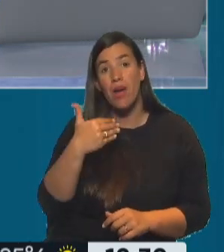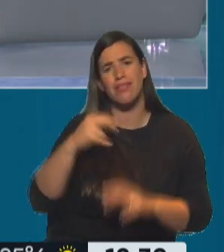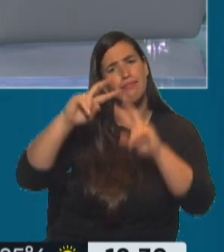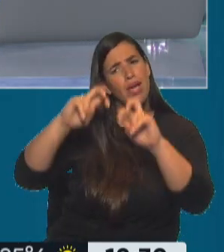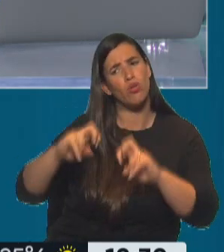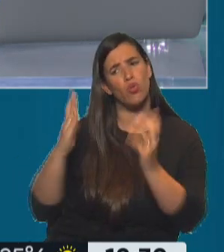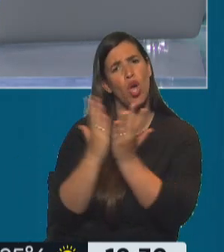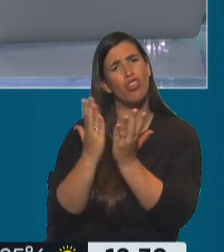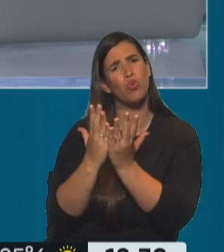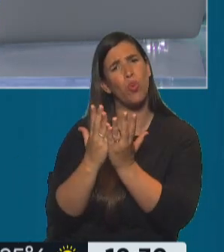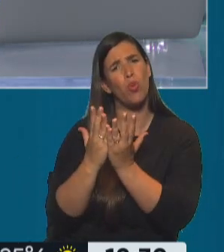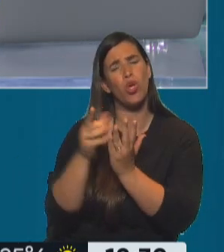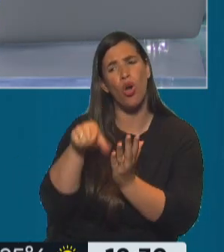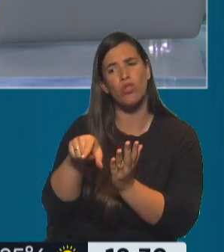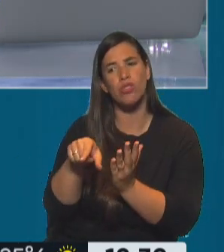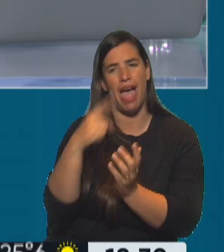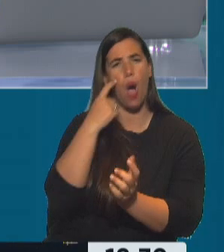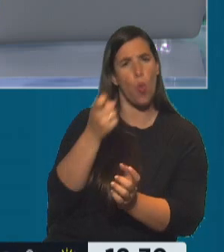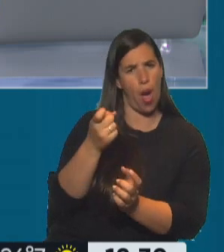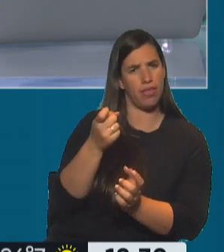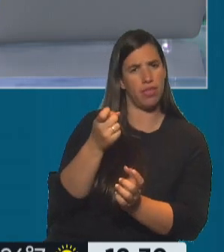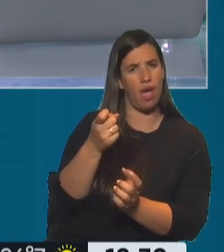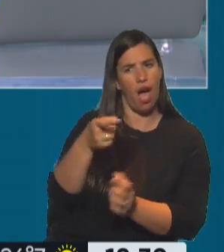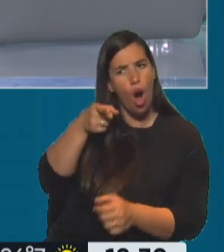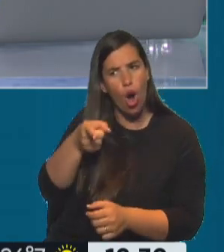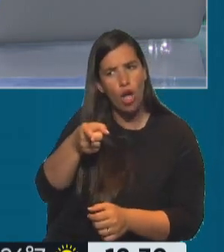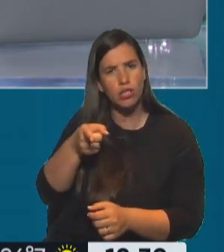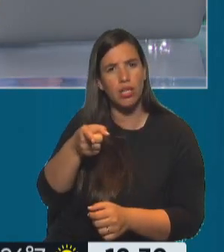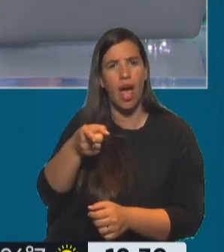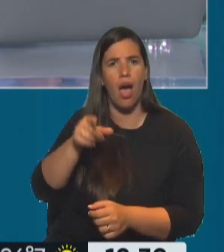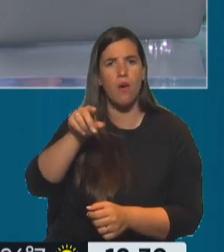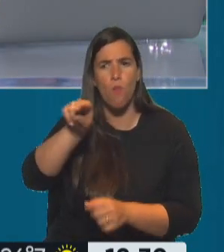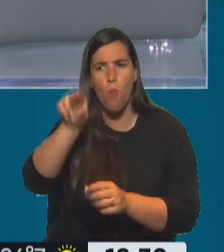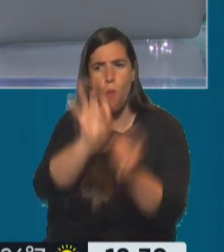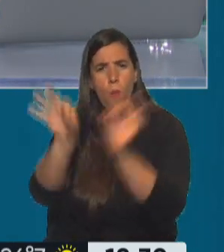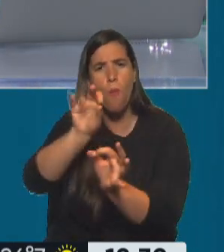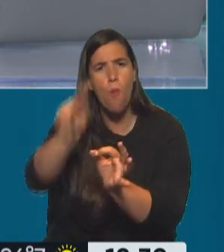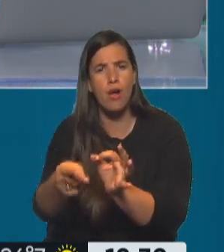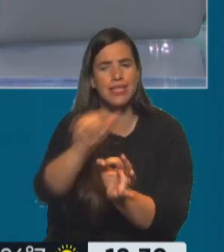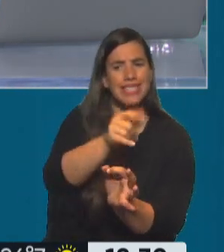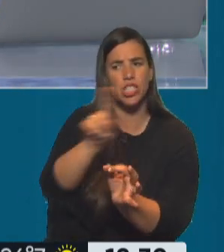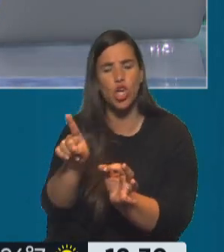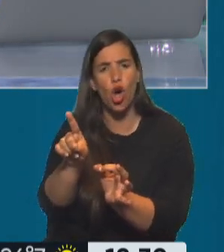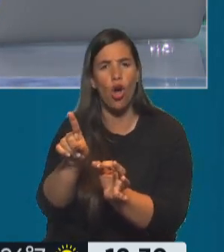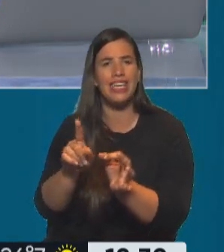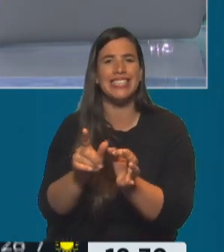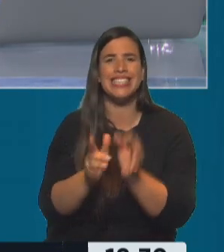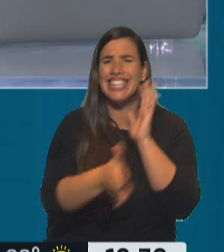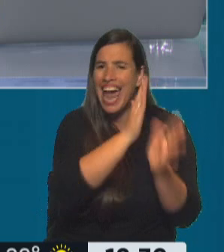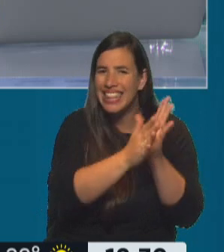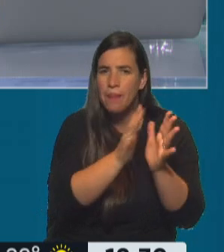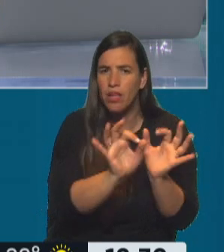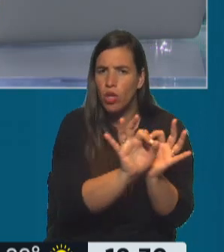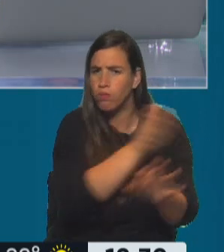es sensible, si no es sensible lo cambia, le hace un tratamiento completo y esto pasa a ser una